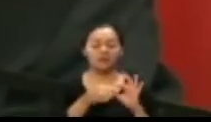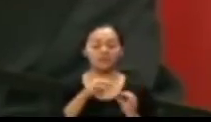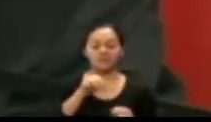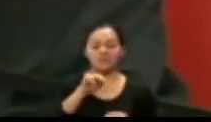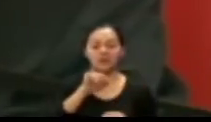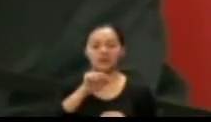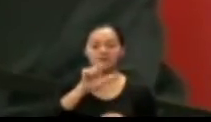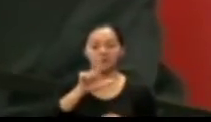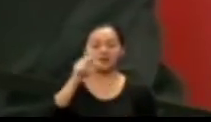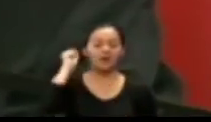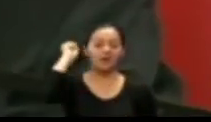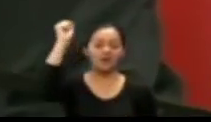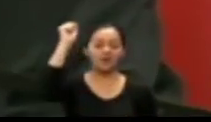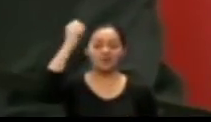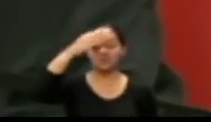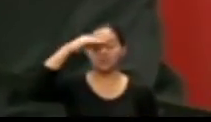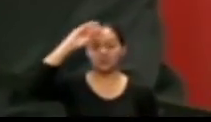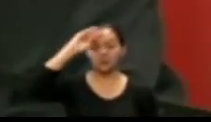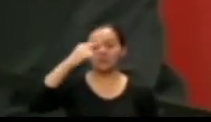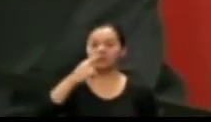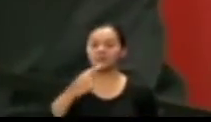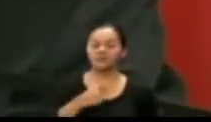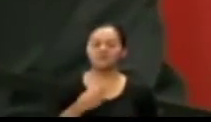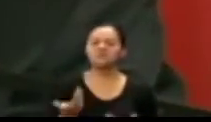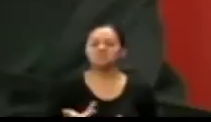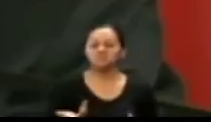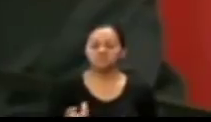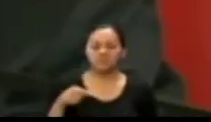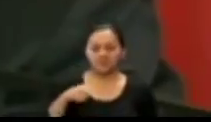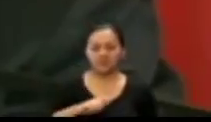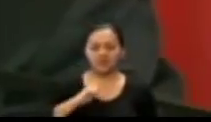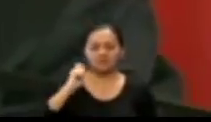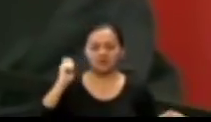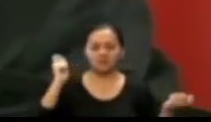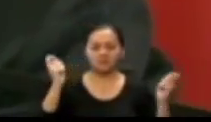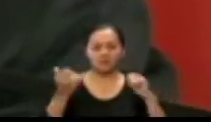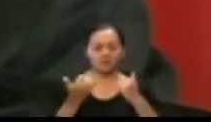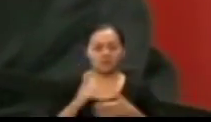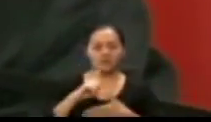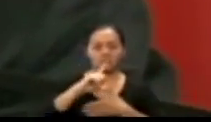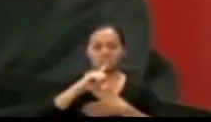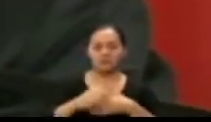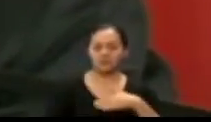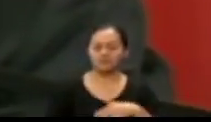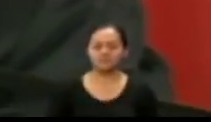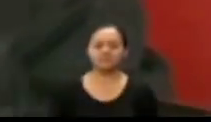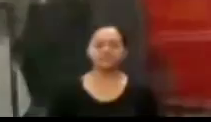con los héroes cubanos. ¿Qué nos dicen ellos referente a estos cambios que hoy vive América Latina?